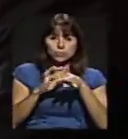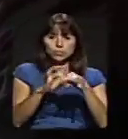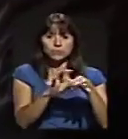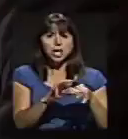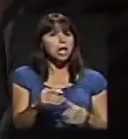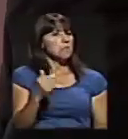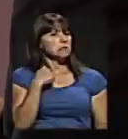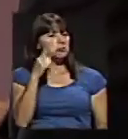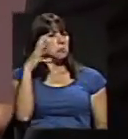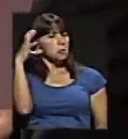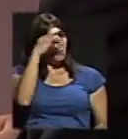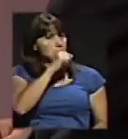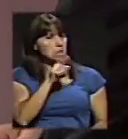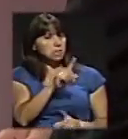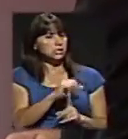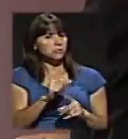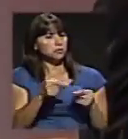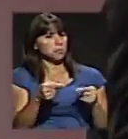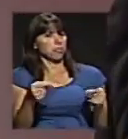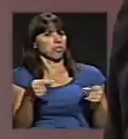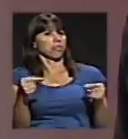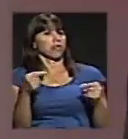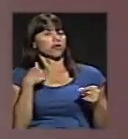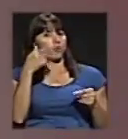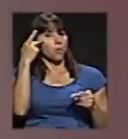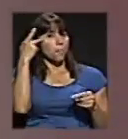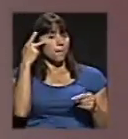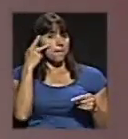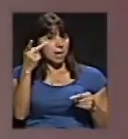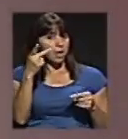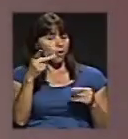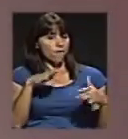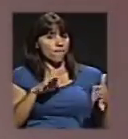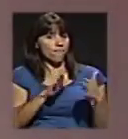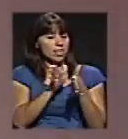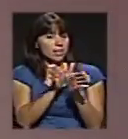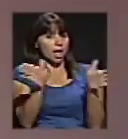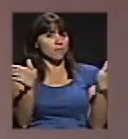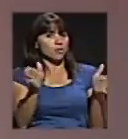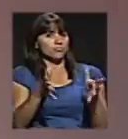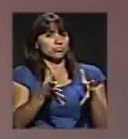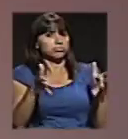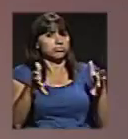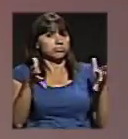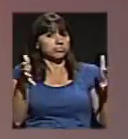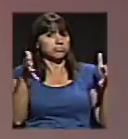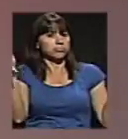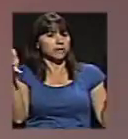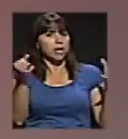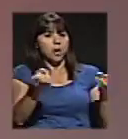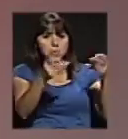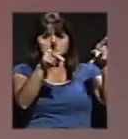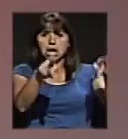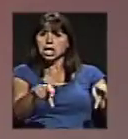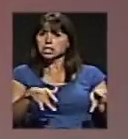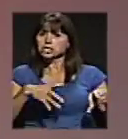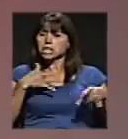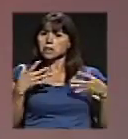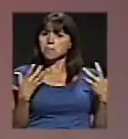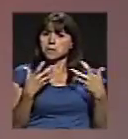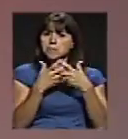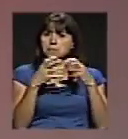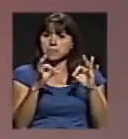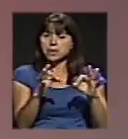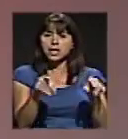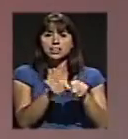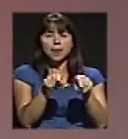esos anticuerpos. Yo veo que el Frente Amplio está creciendo muchísimo y está recibiendo gran simpatía de la gente, incluso de sectores